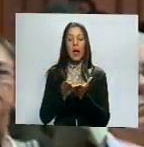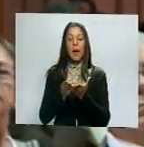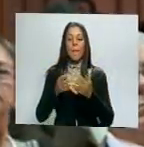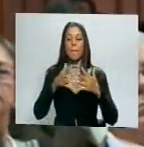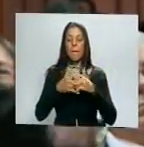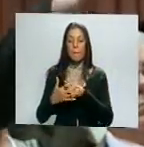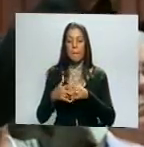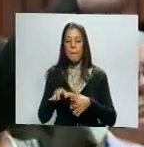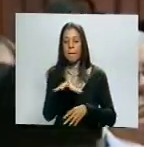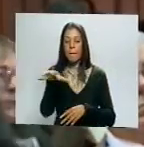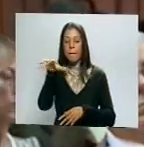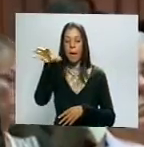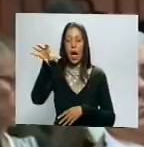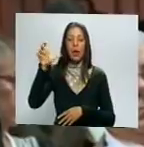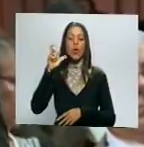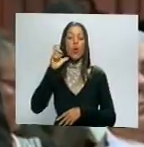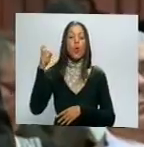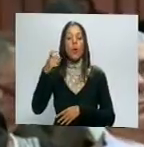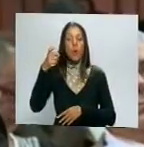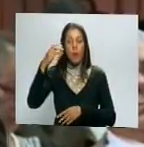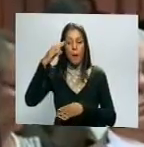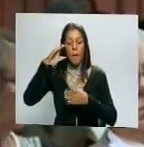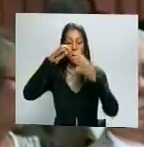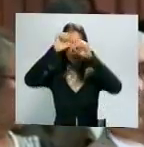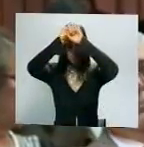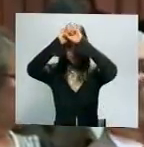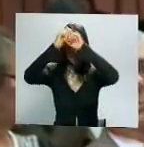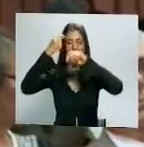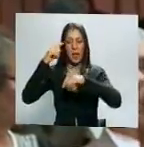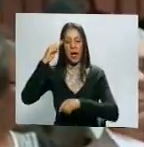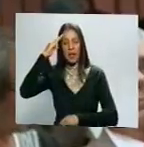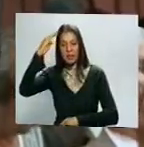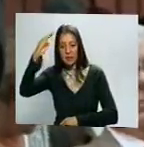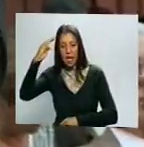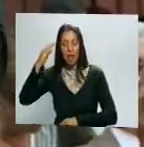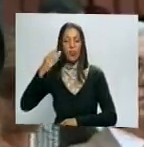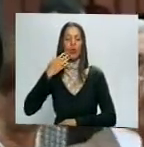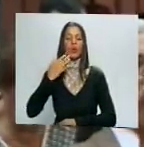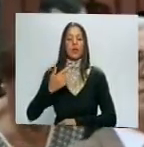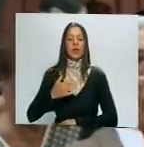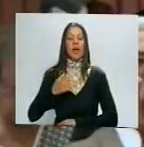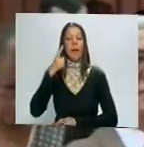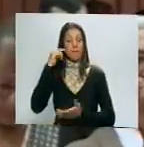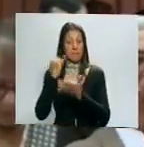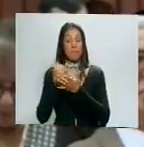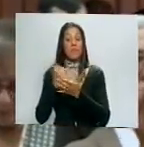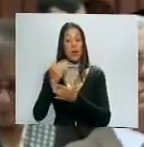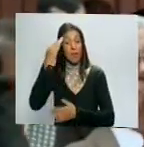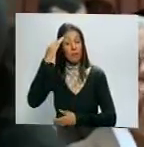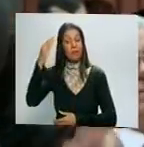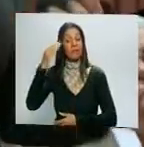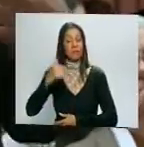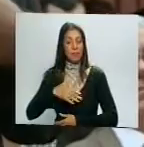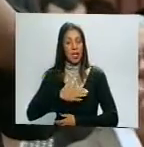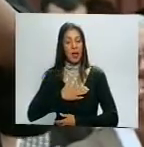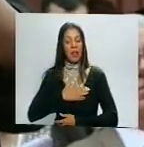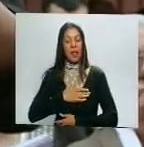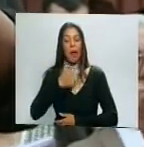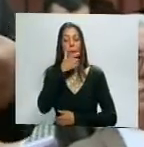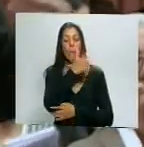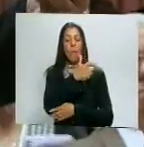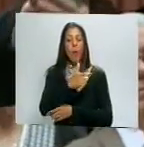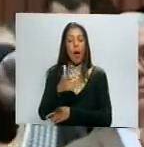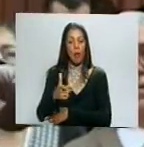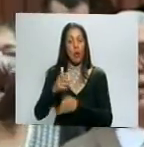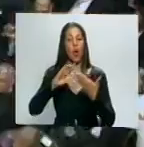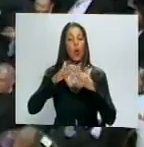El Guarataro, para el cual le envío un gran saludo. Esto es muestra, mis camaradas, de que es el pueblo